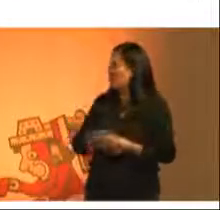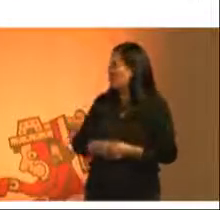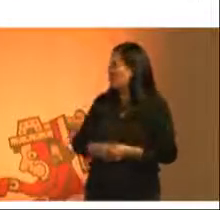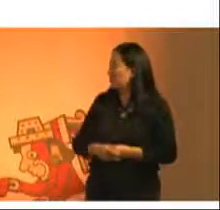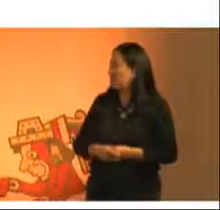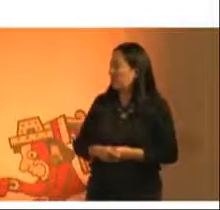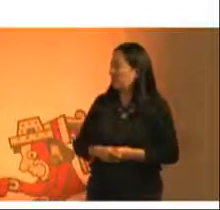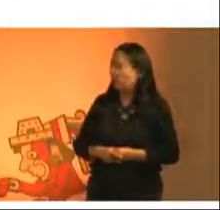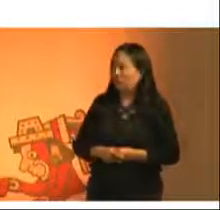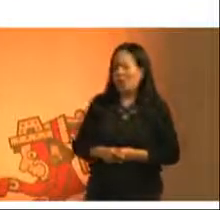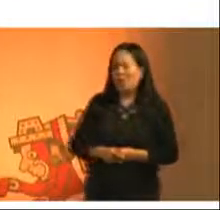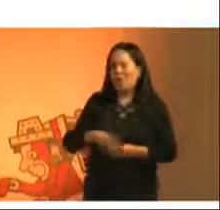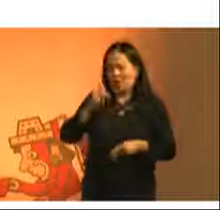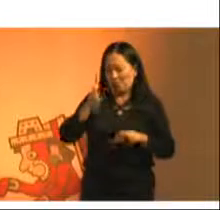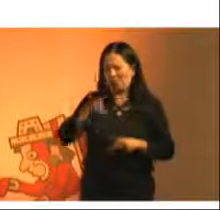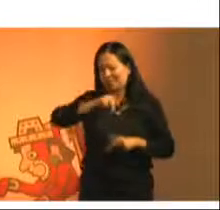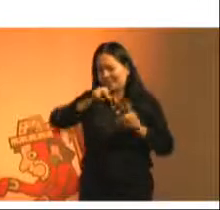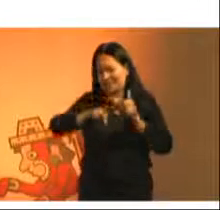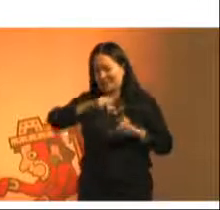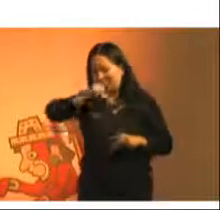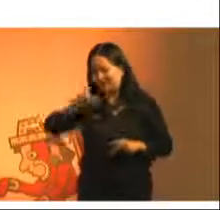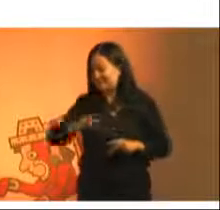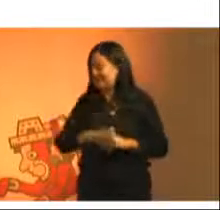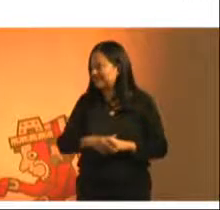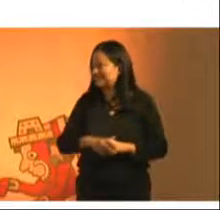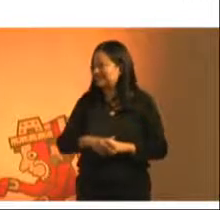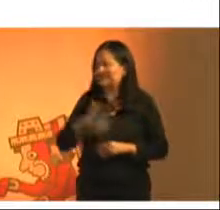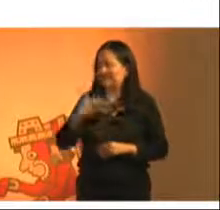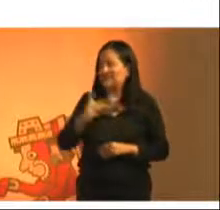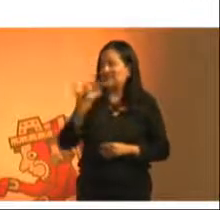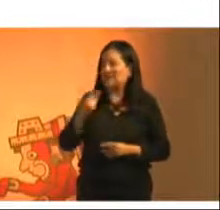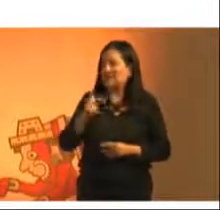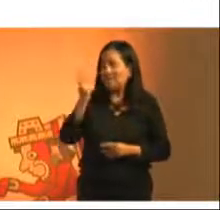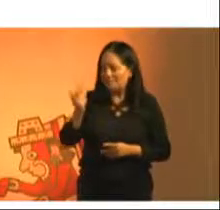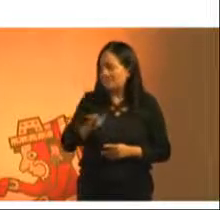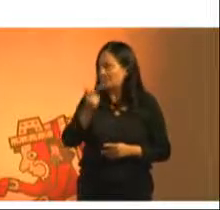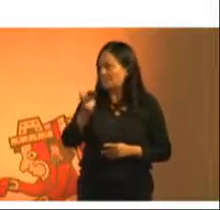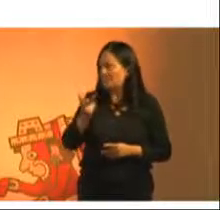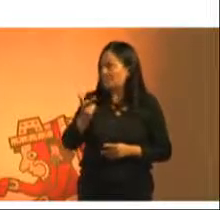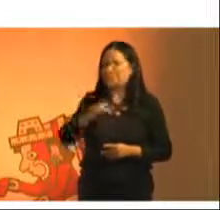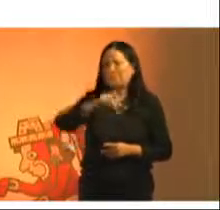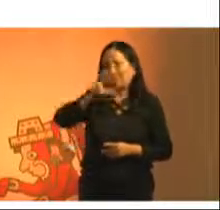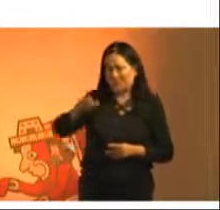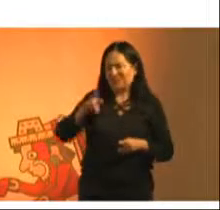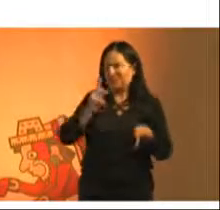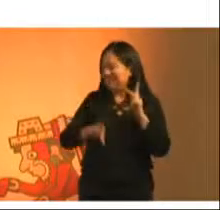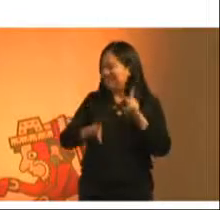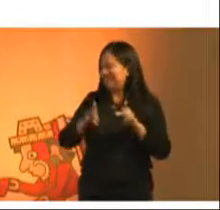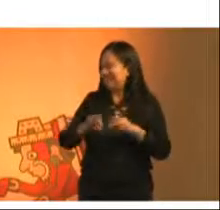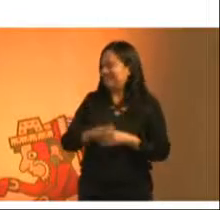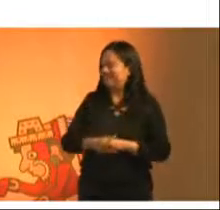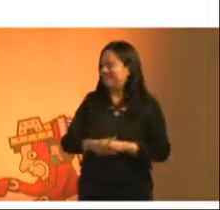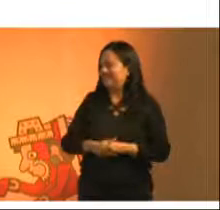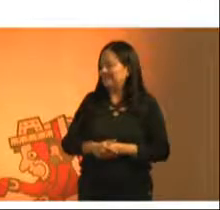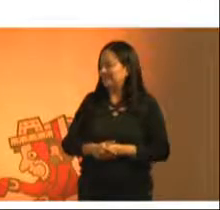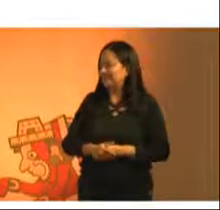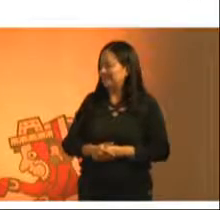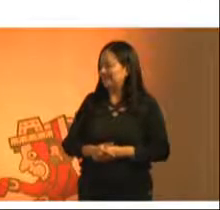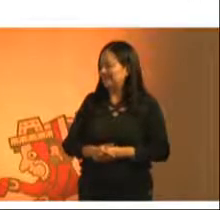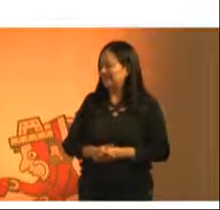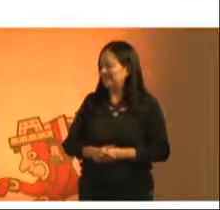platicamos en corto platicamos en corto quien tenga una pregunta platicamos en corto siempre que quieran